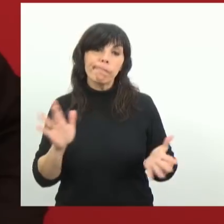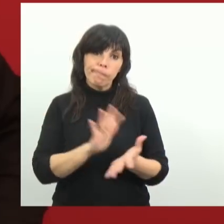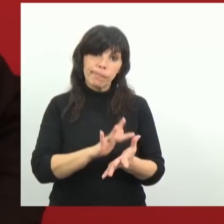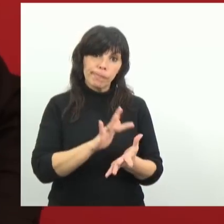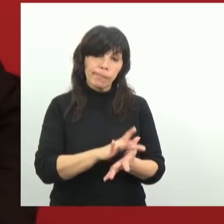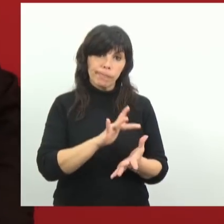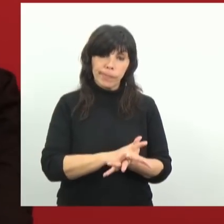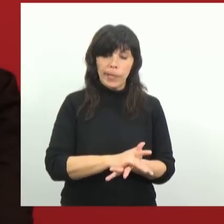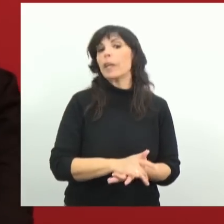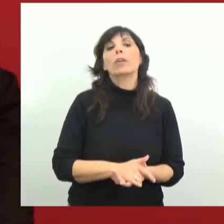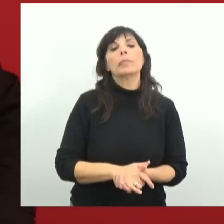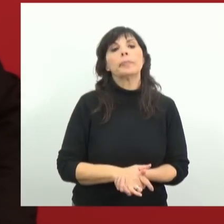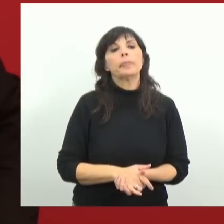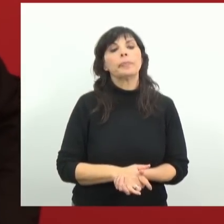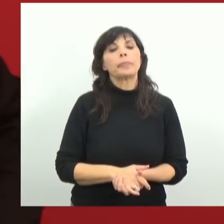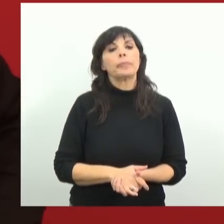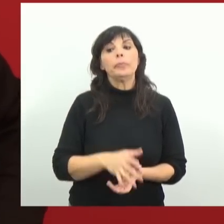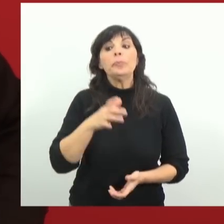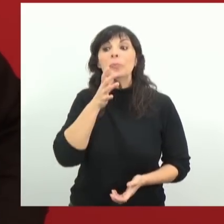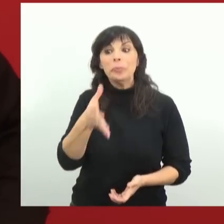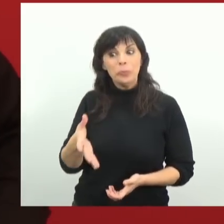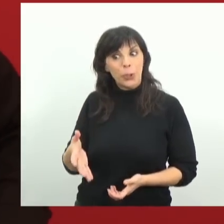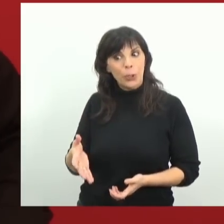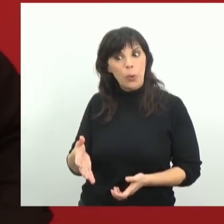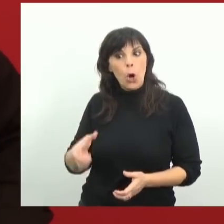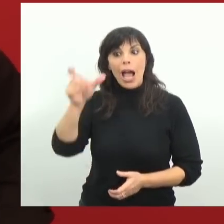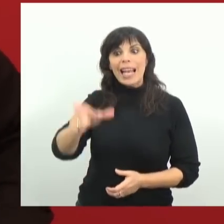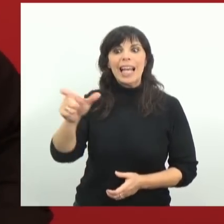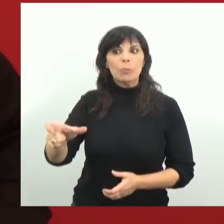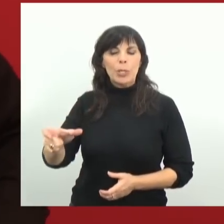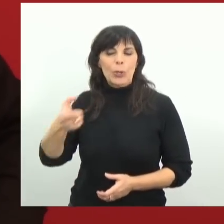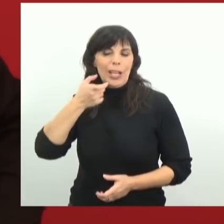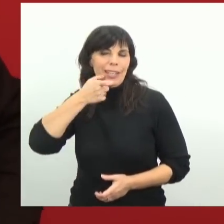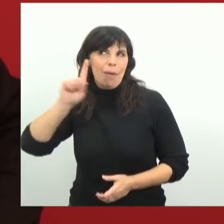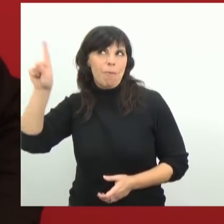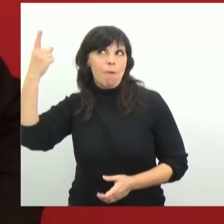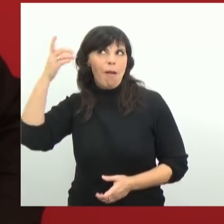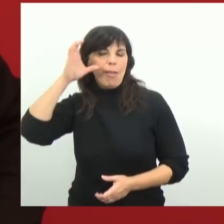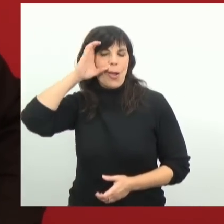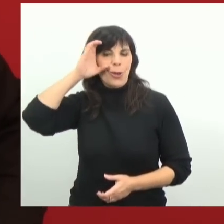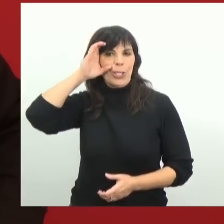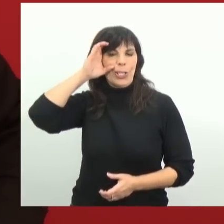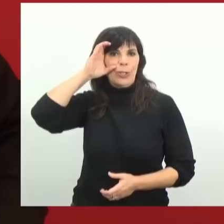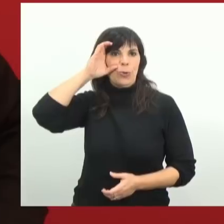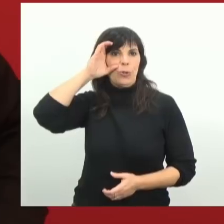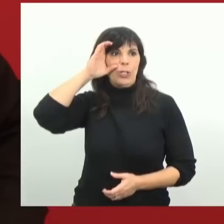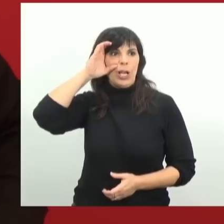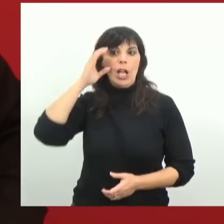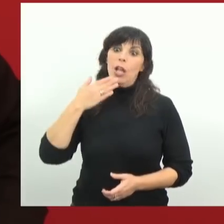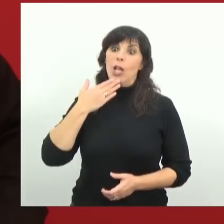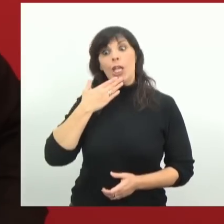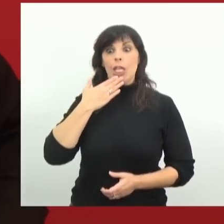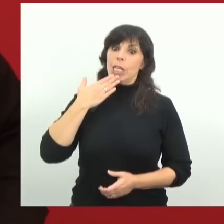Estos fueron los que fueron sembrados entre los espinos, dice Jesucristo, los que oyen la palabra. Pero se dejan engañar, ¿de